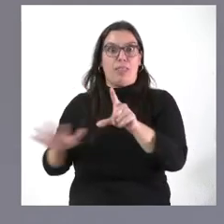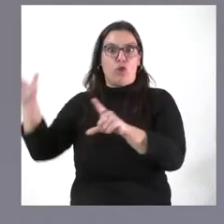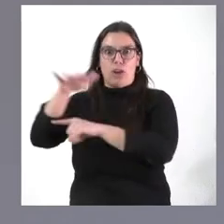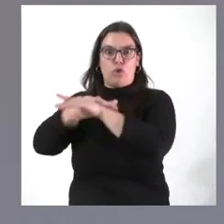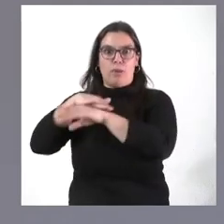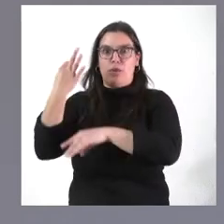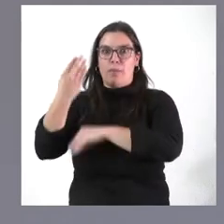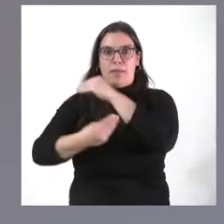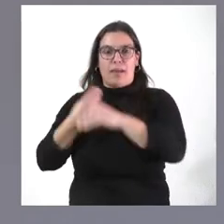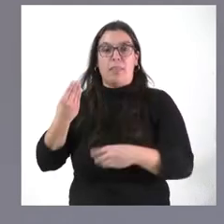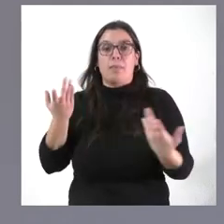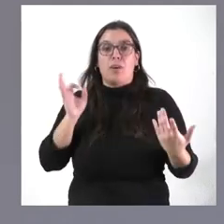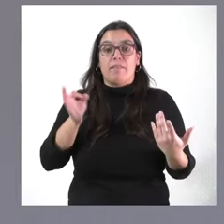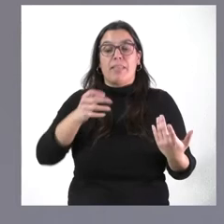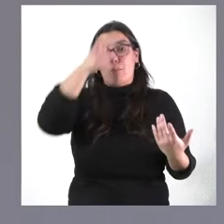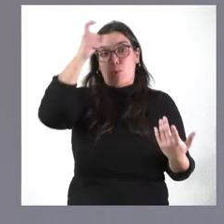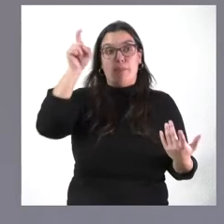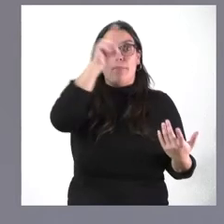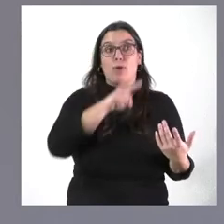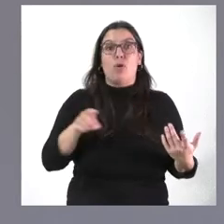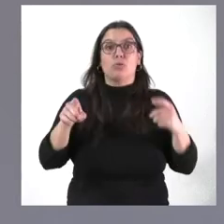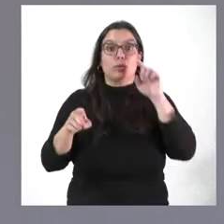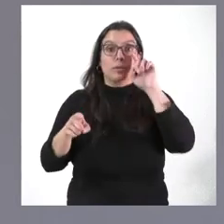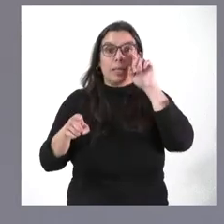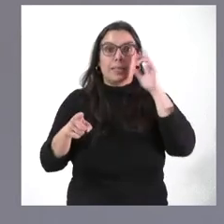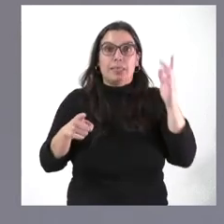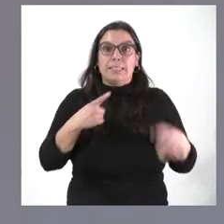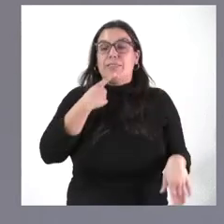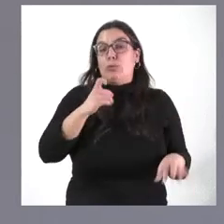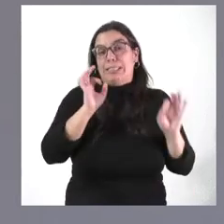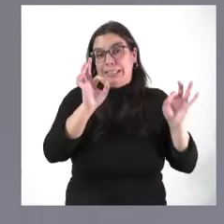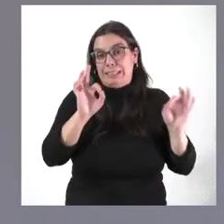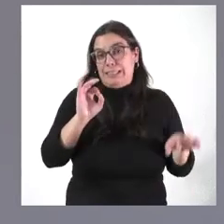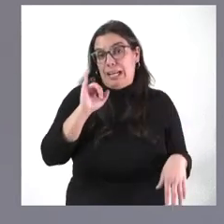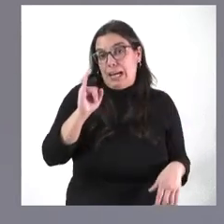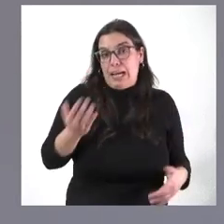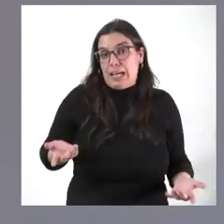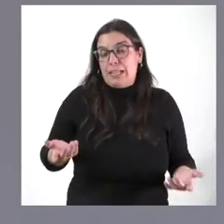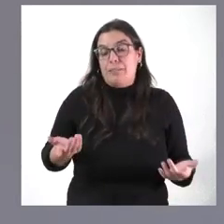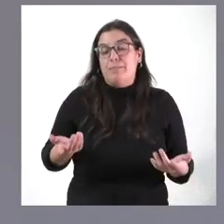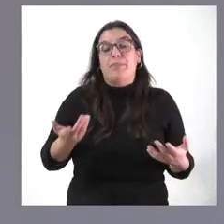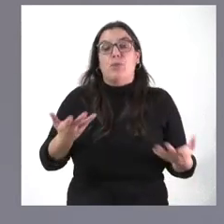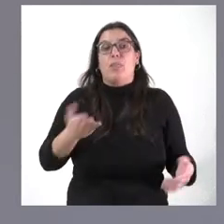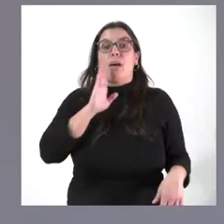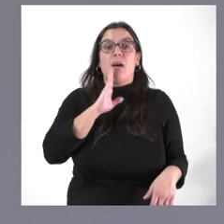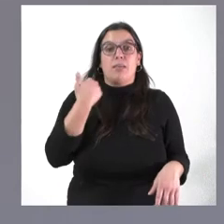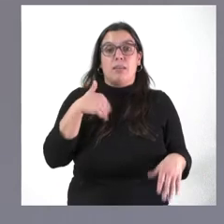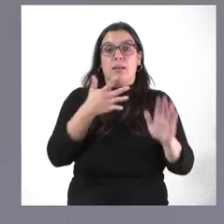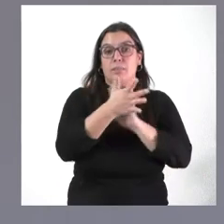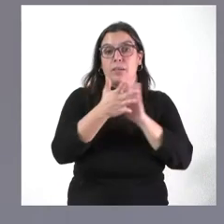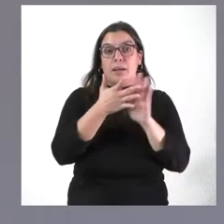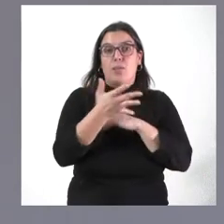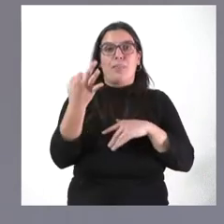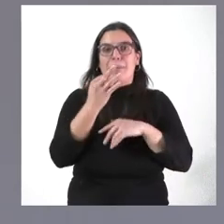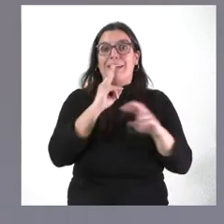pero es verdad que en el mundo rural existe una dificultad específica y como les he dicho anteriormente había que